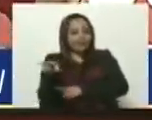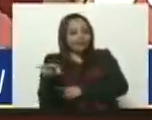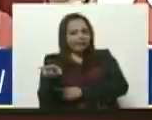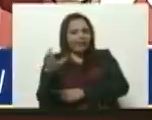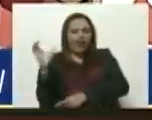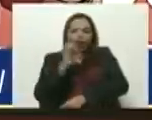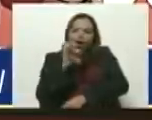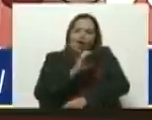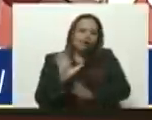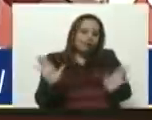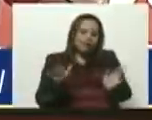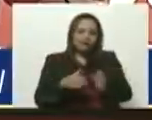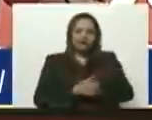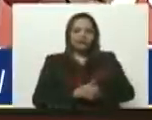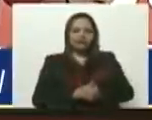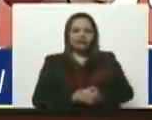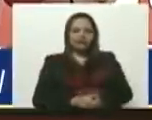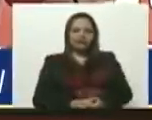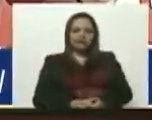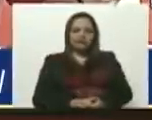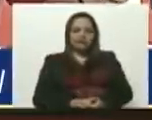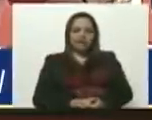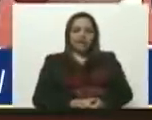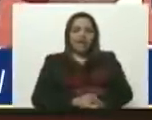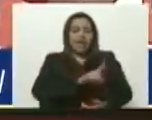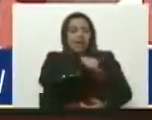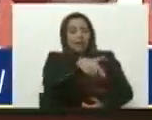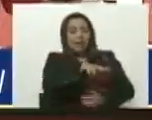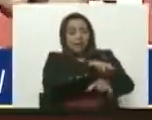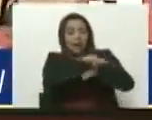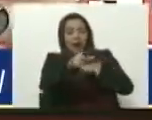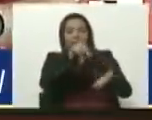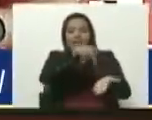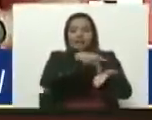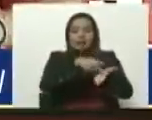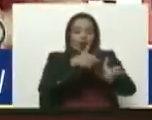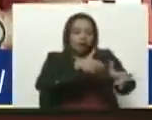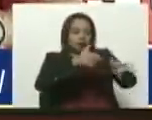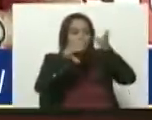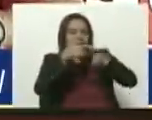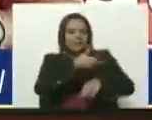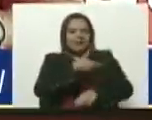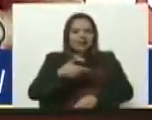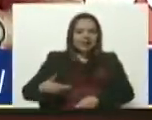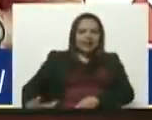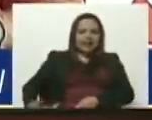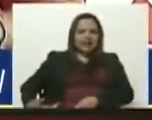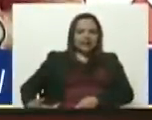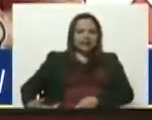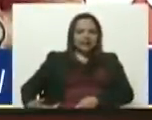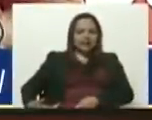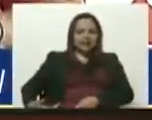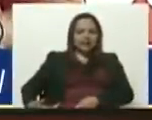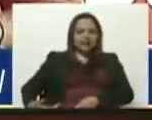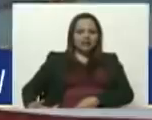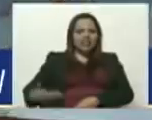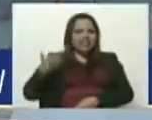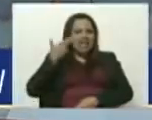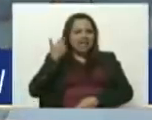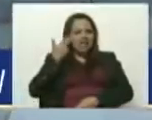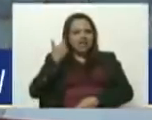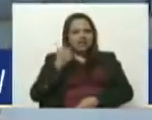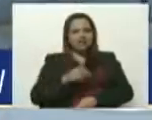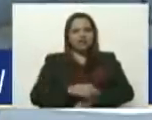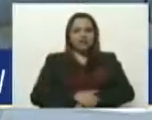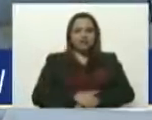después muchos de ellos participaron en el asesinato del presidente de haití